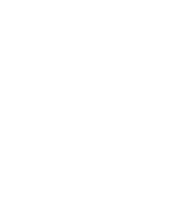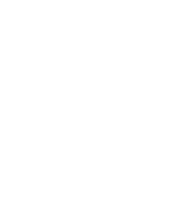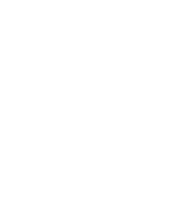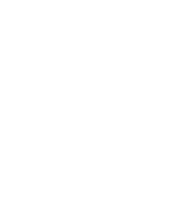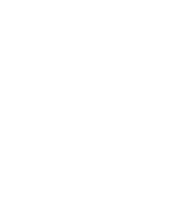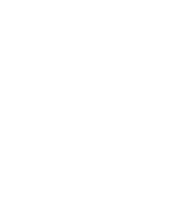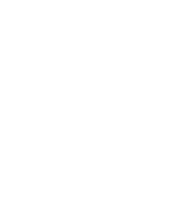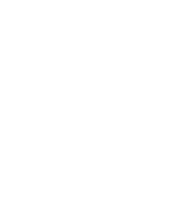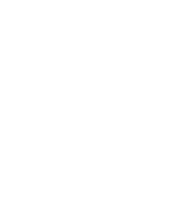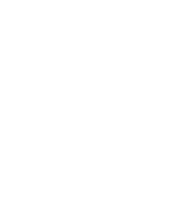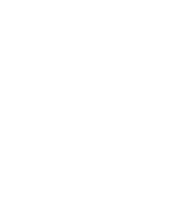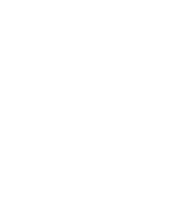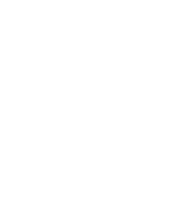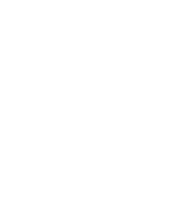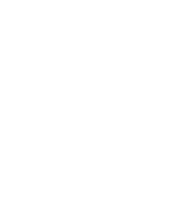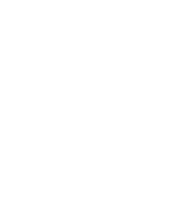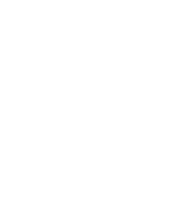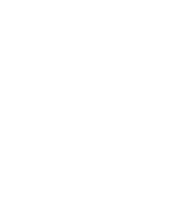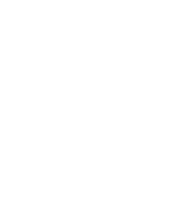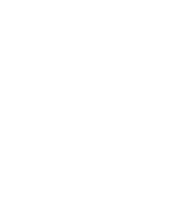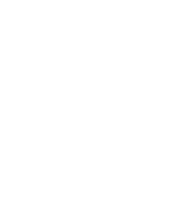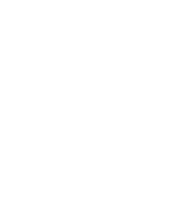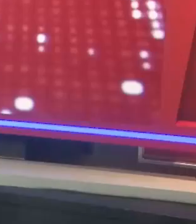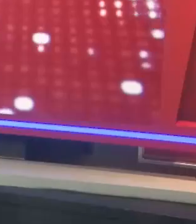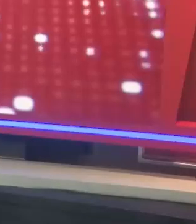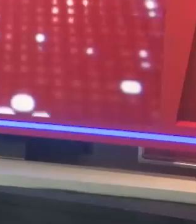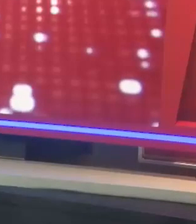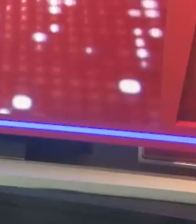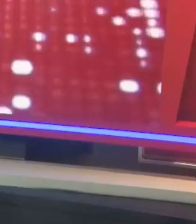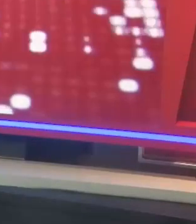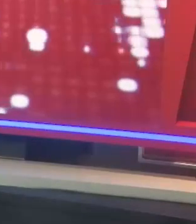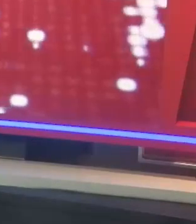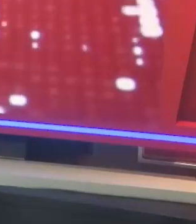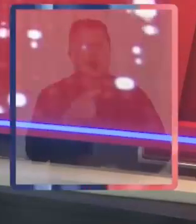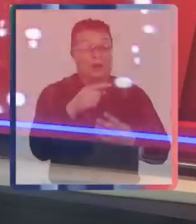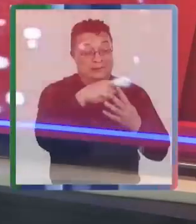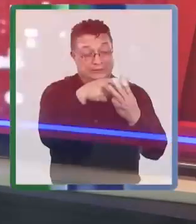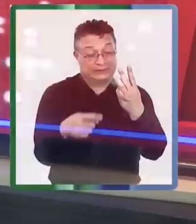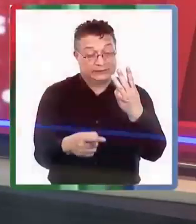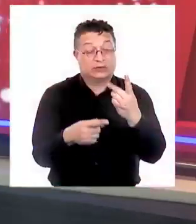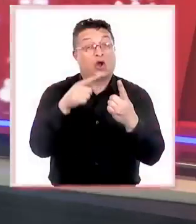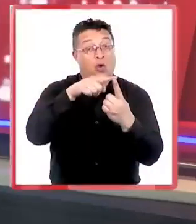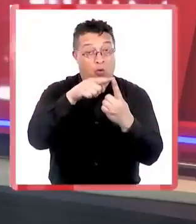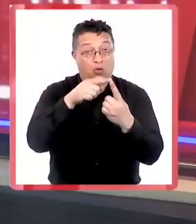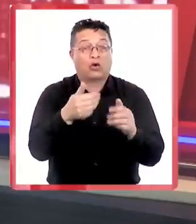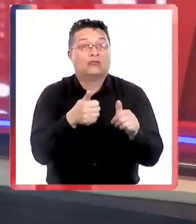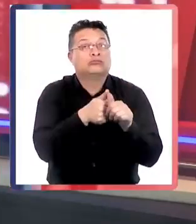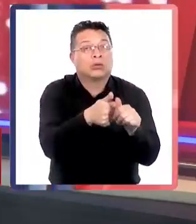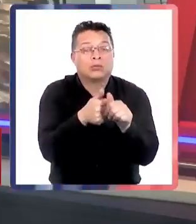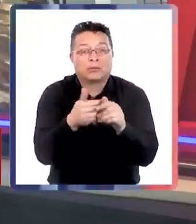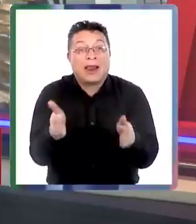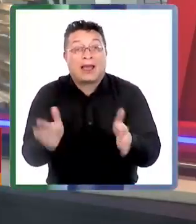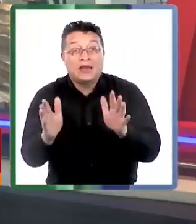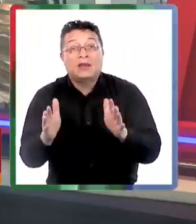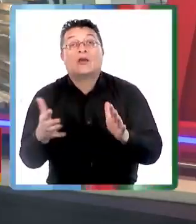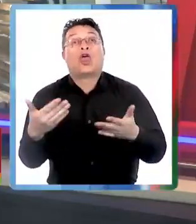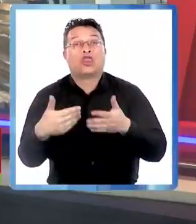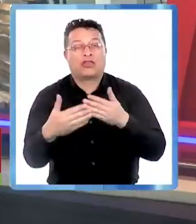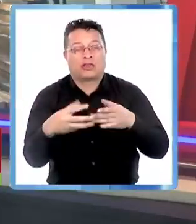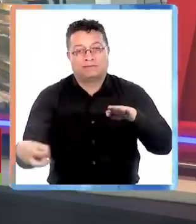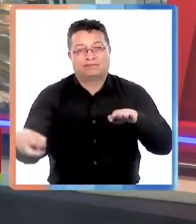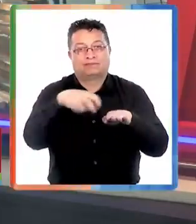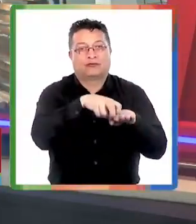de Transportes y Telecomunicaciones, Gobierno de Chile. 1 de cada 3 casos de acoso callejero ocurre en